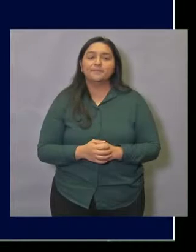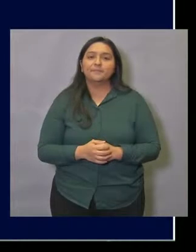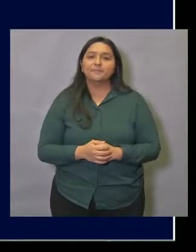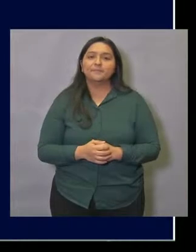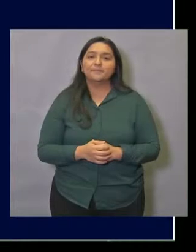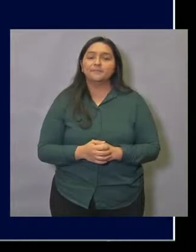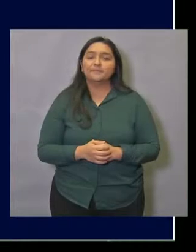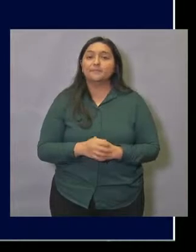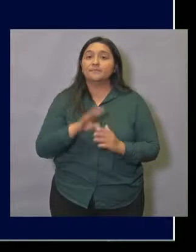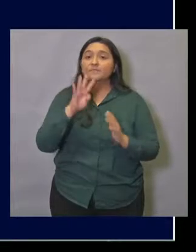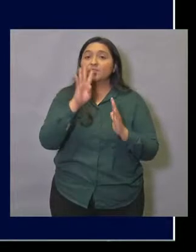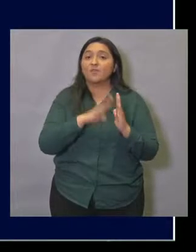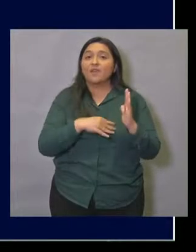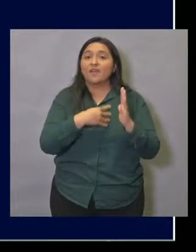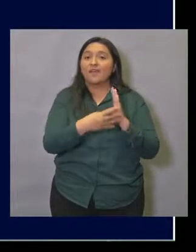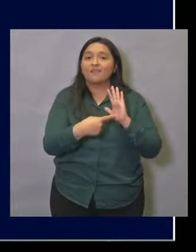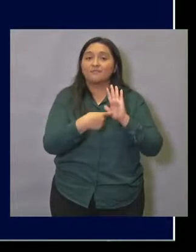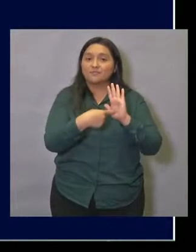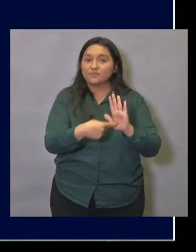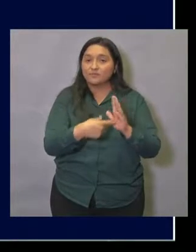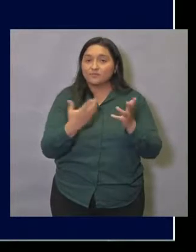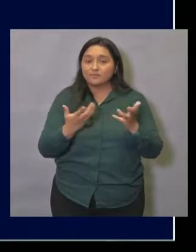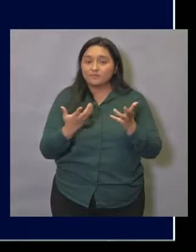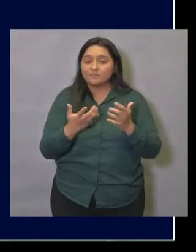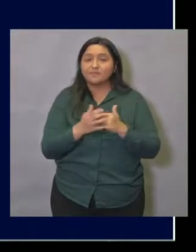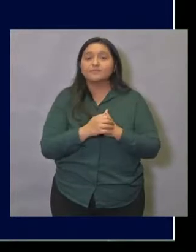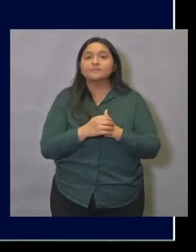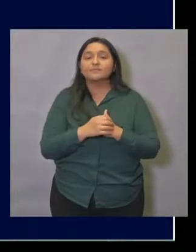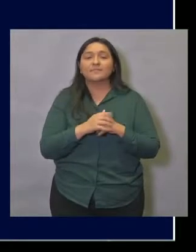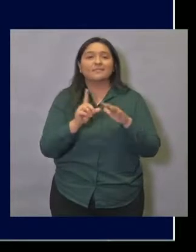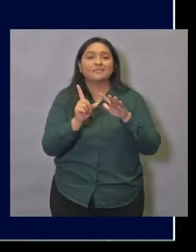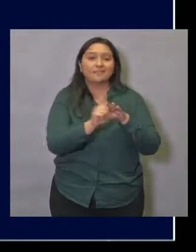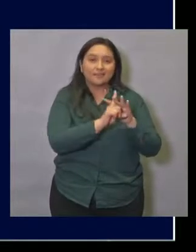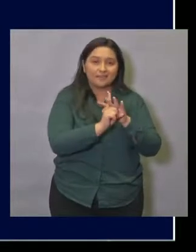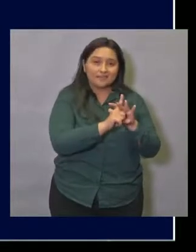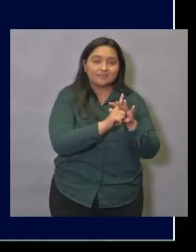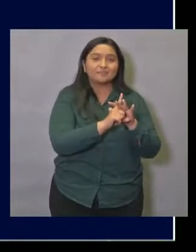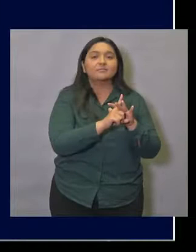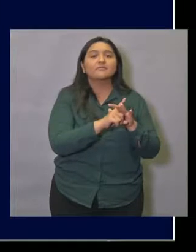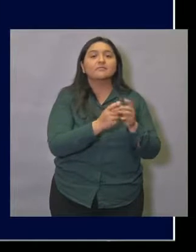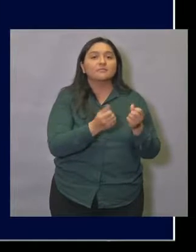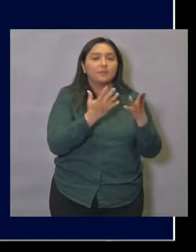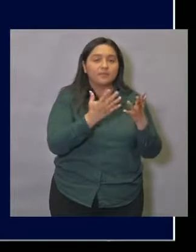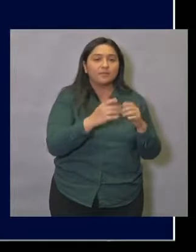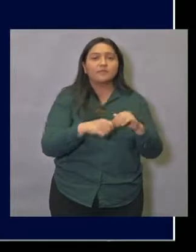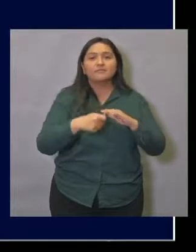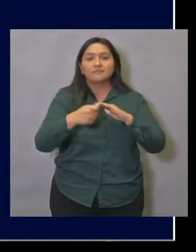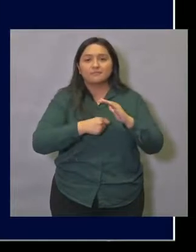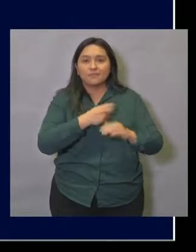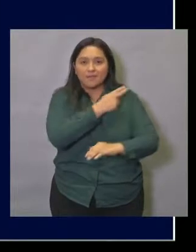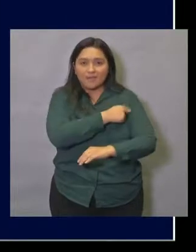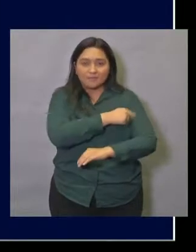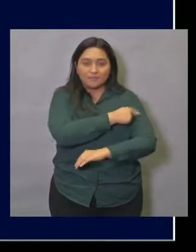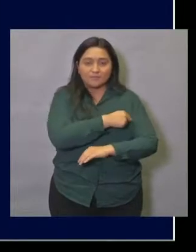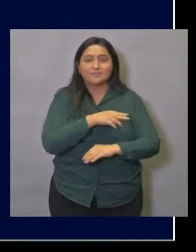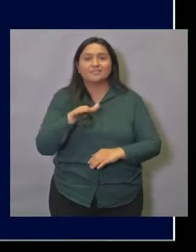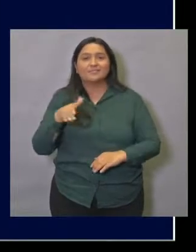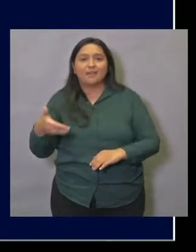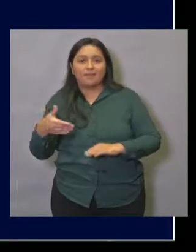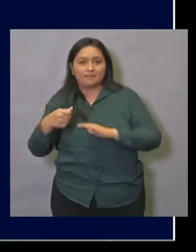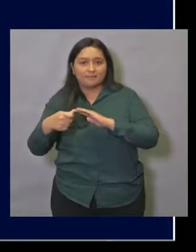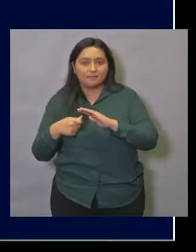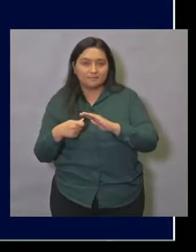Este gráfico muestra las líneas de tendencia de casos, hospitalizaciones y muertes desde el 1 de marzo del